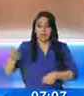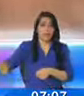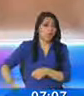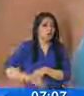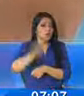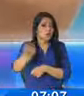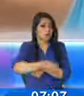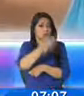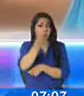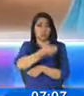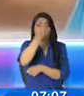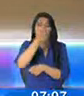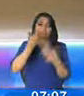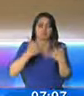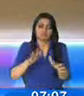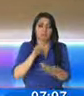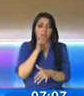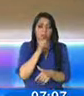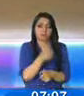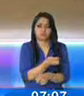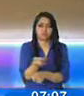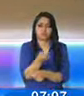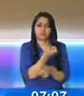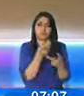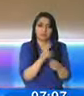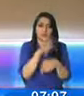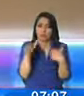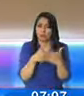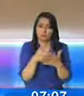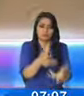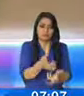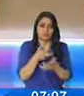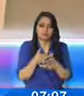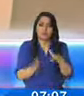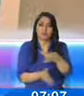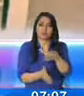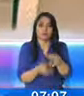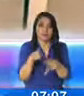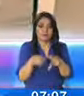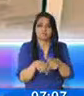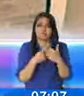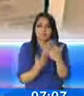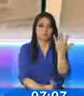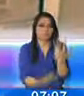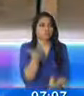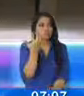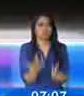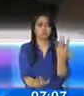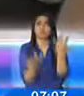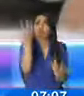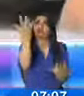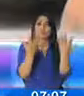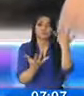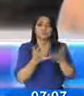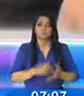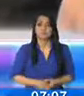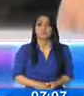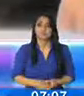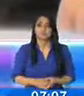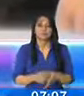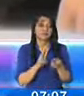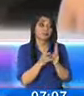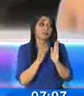cogiendo también apagando por el lado de acá adentro también todos tuvieron que sacar de la cocina porque por ahí entraba por las claraboyas entraban las llamas que es vecina la